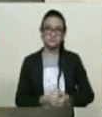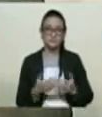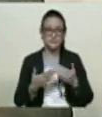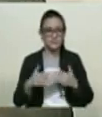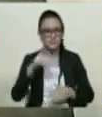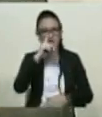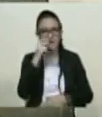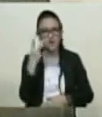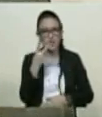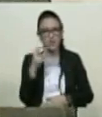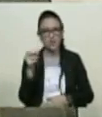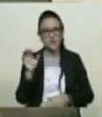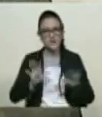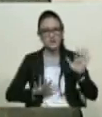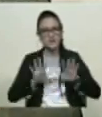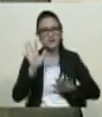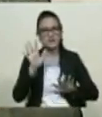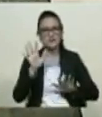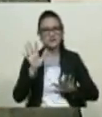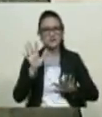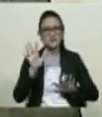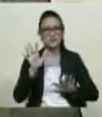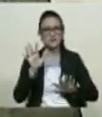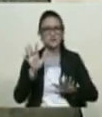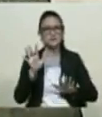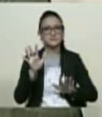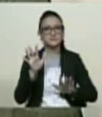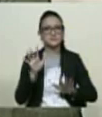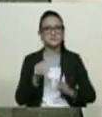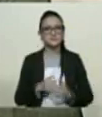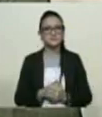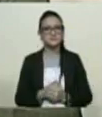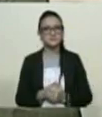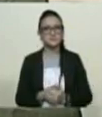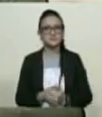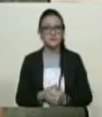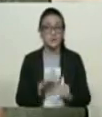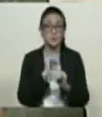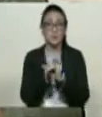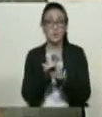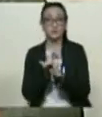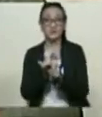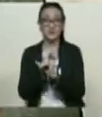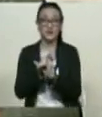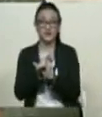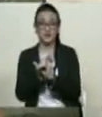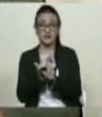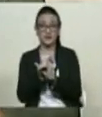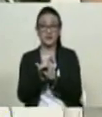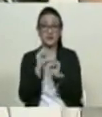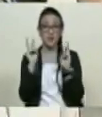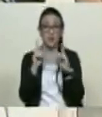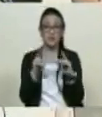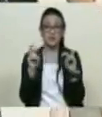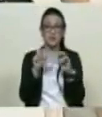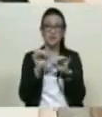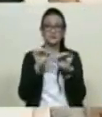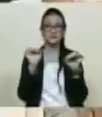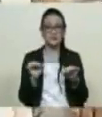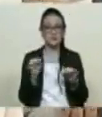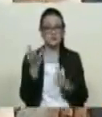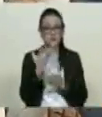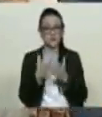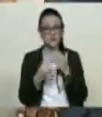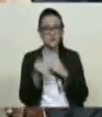año 2015, ¿no? La transmisión por internet de las auditorías del sistema automatizado